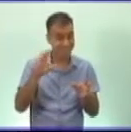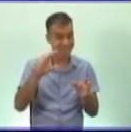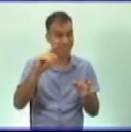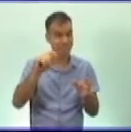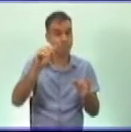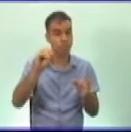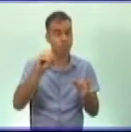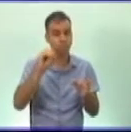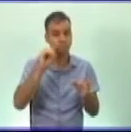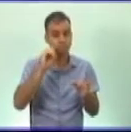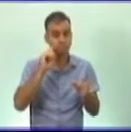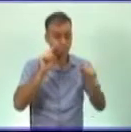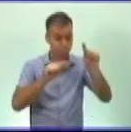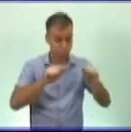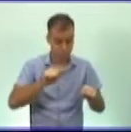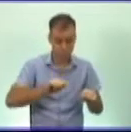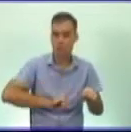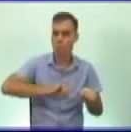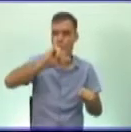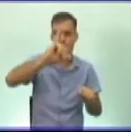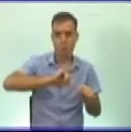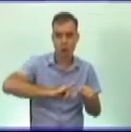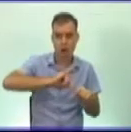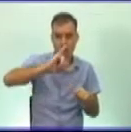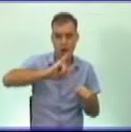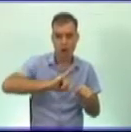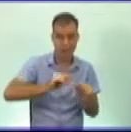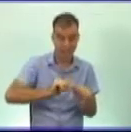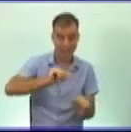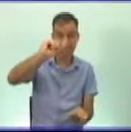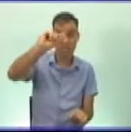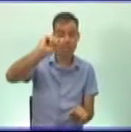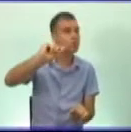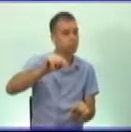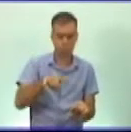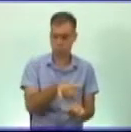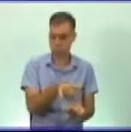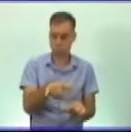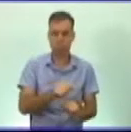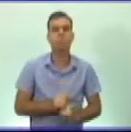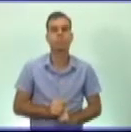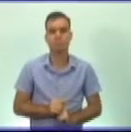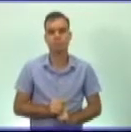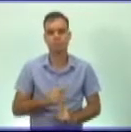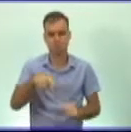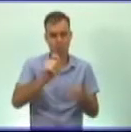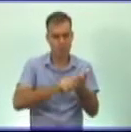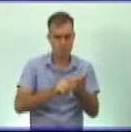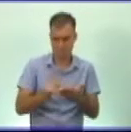igual a la altura. Pueden tomar esa nota si desean. Es importante que sepan